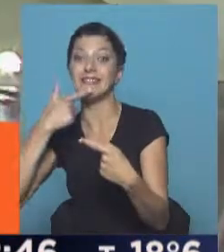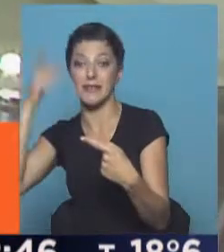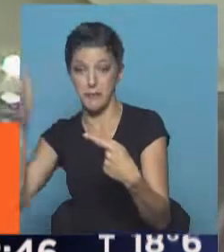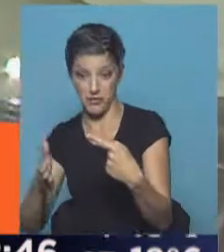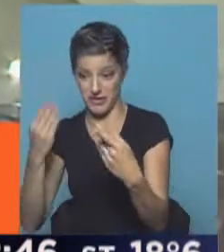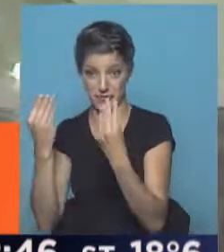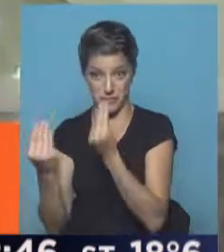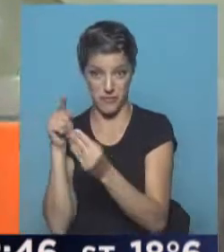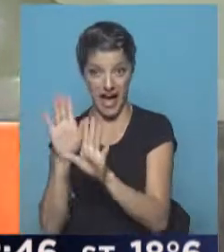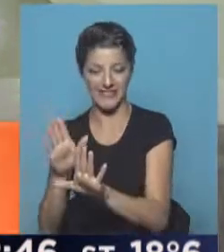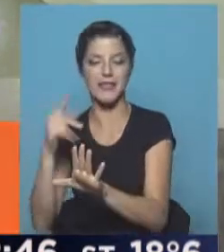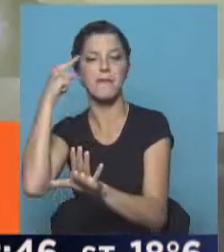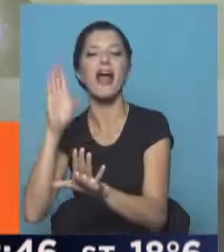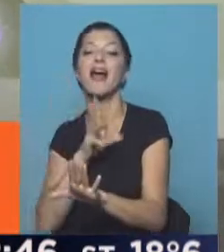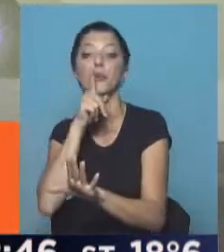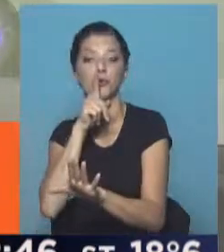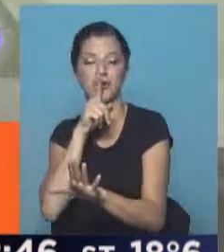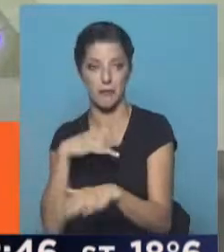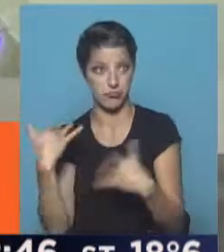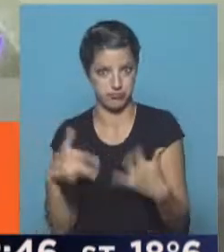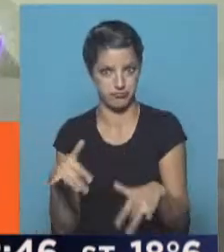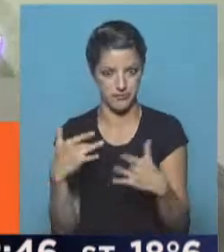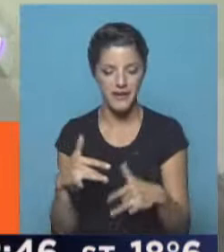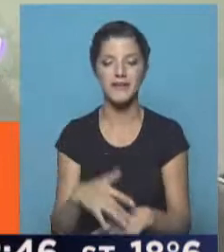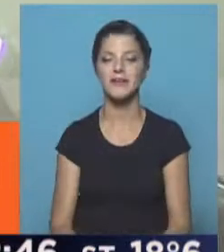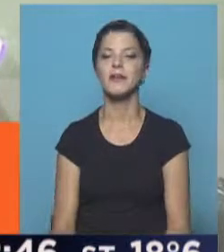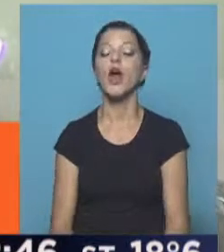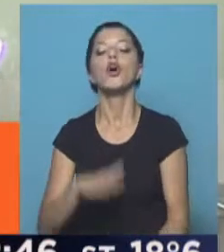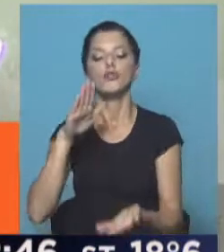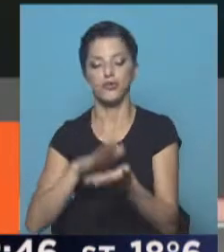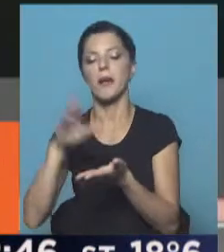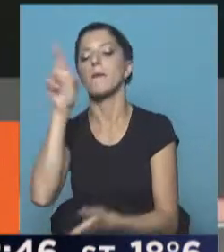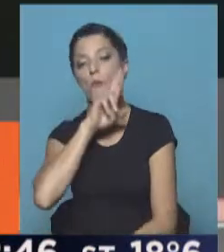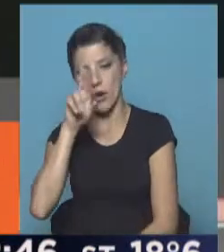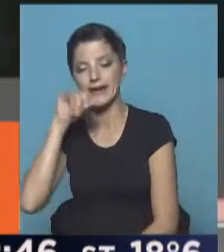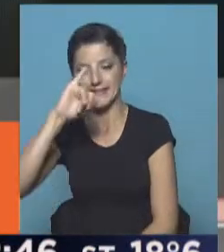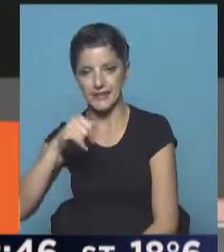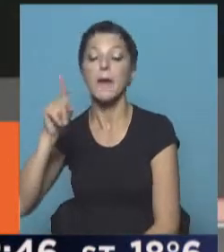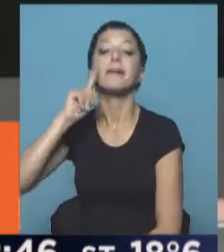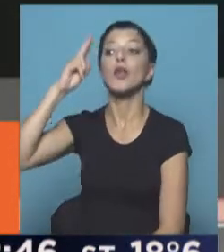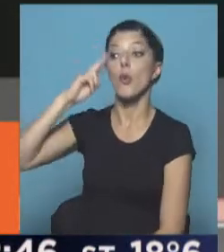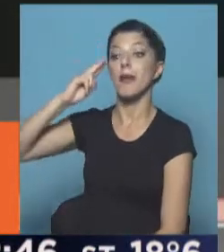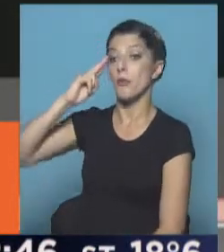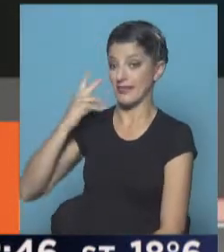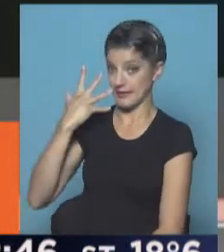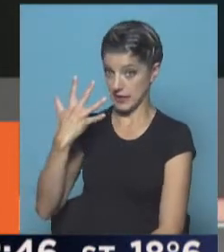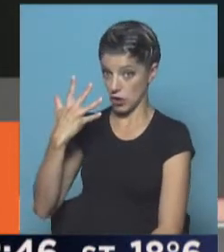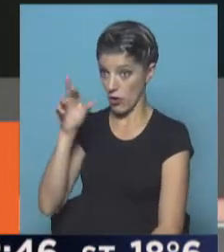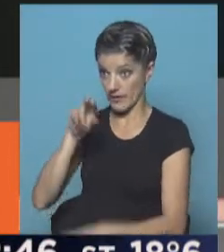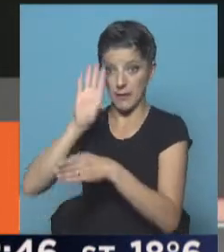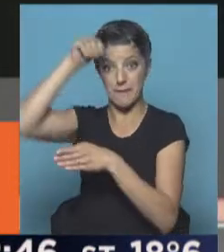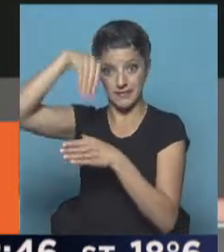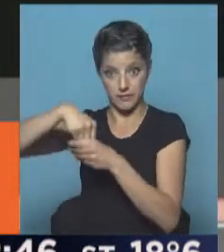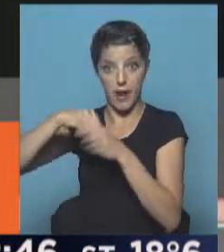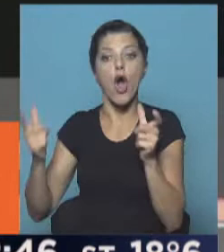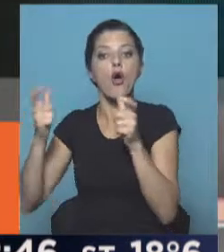sentido efectivamente es muy impresionante. Sí, en cuanto a las posiciones de Hillary, hay que recordar que en 1995 Hillary Clinton participó, por ejemplo, de la